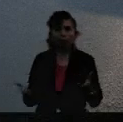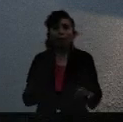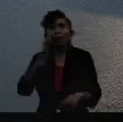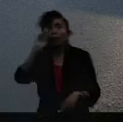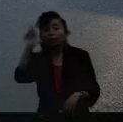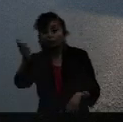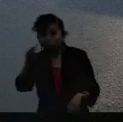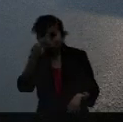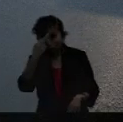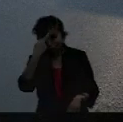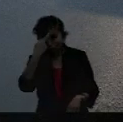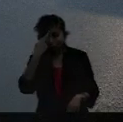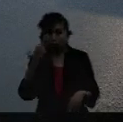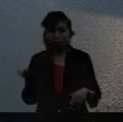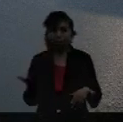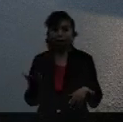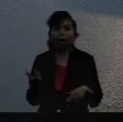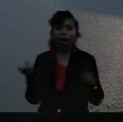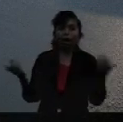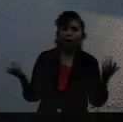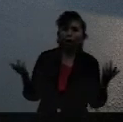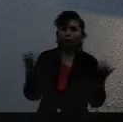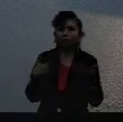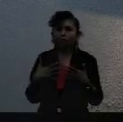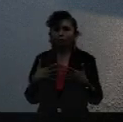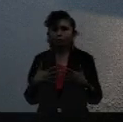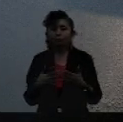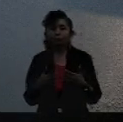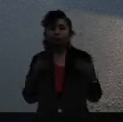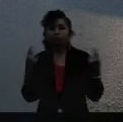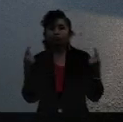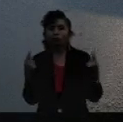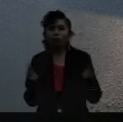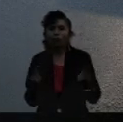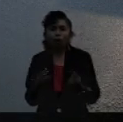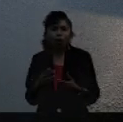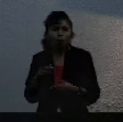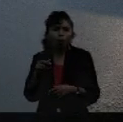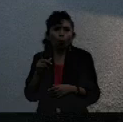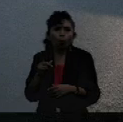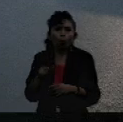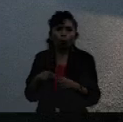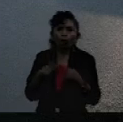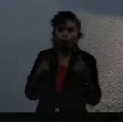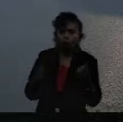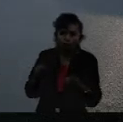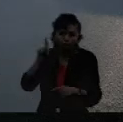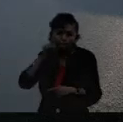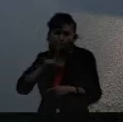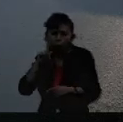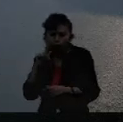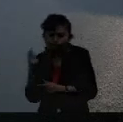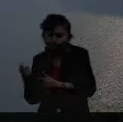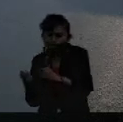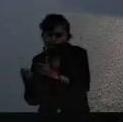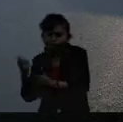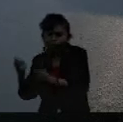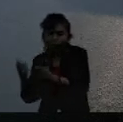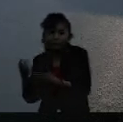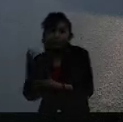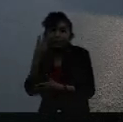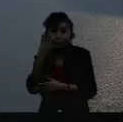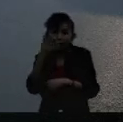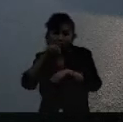recordar a una excepcional mujer a una extraordinaria economista que hace TR